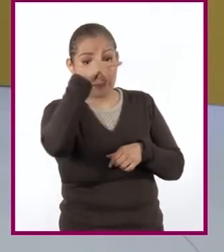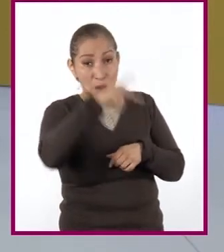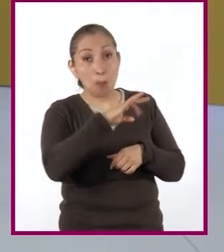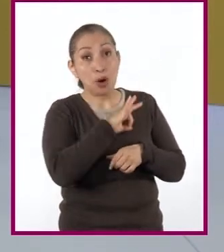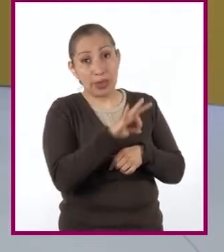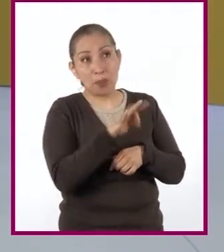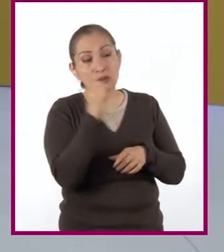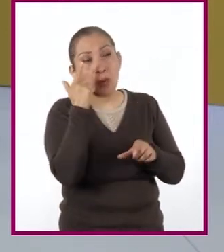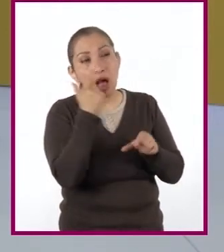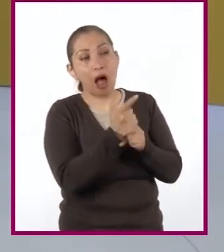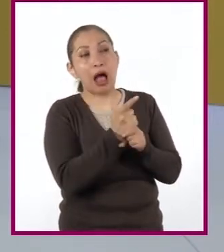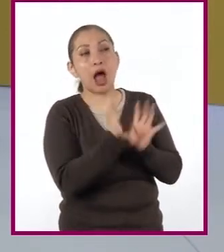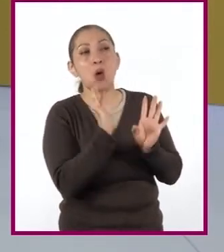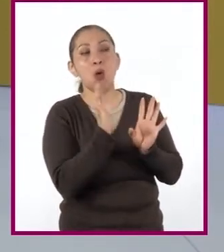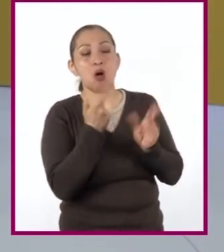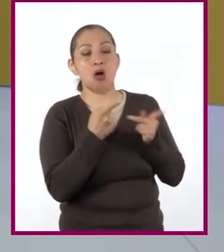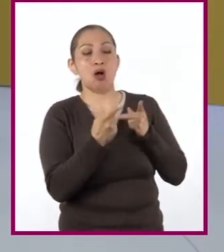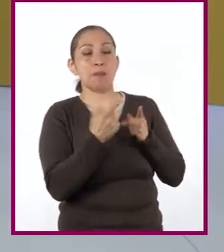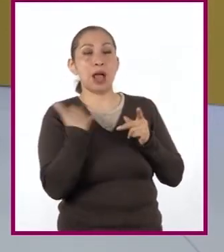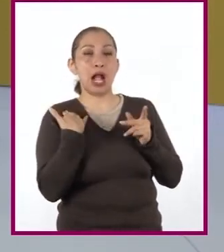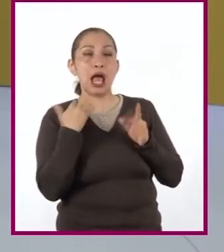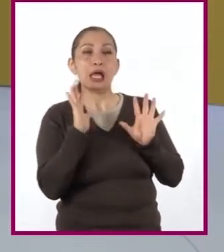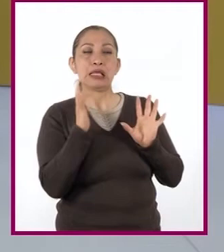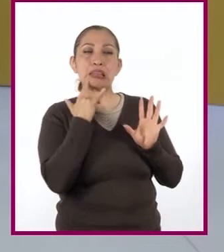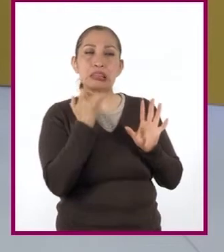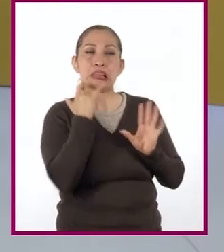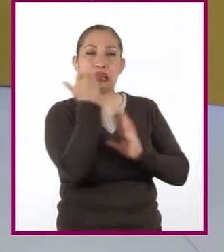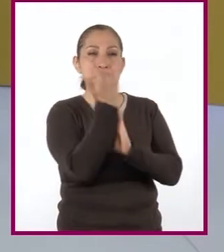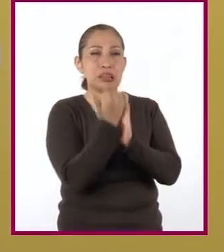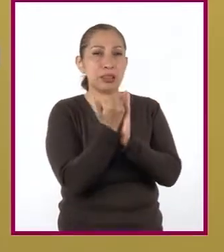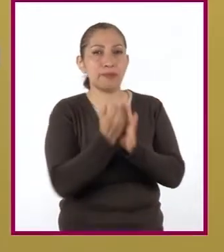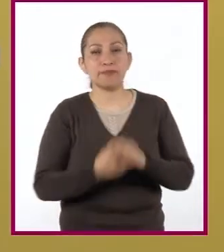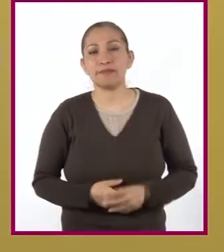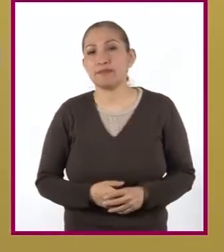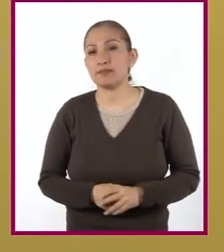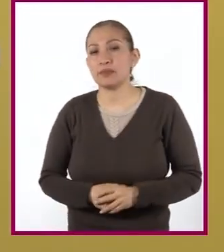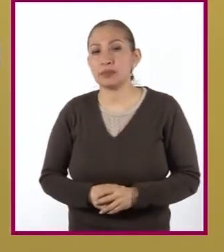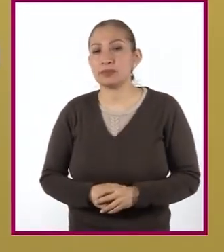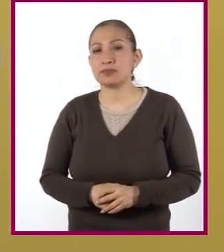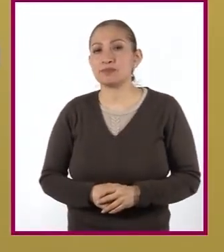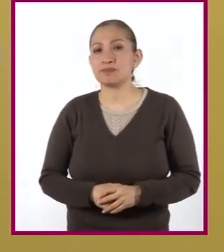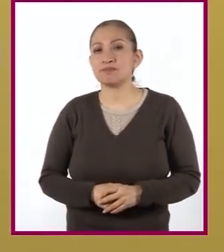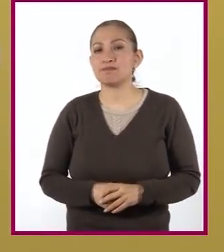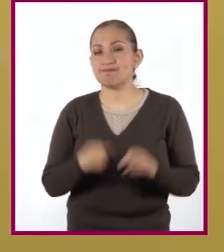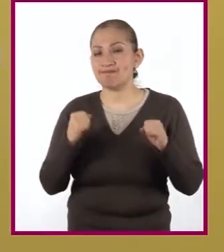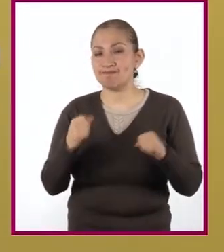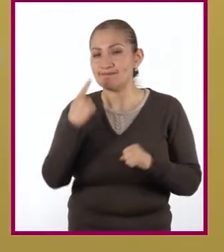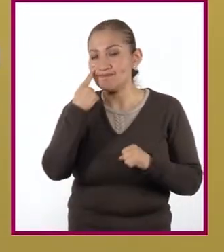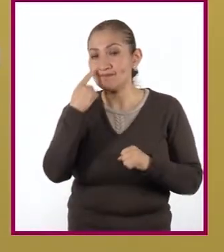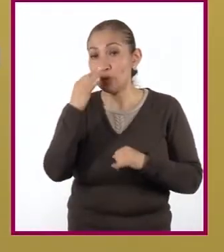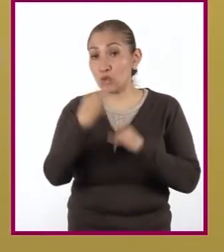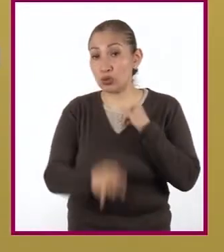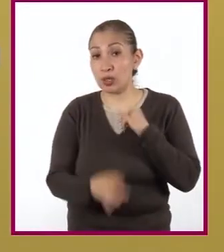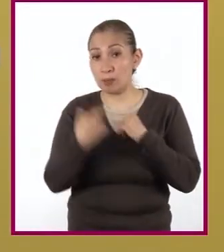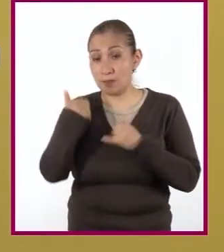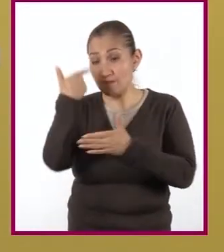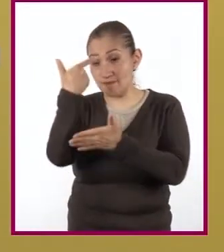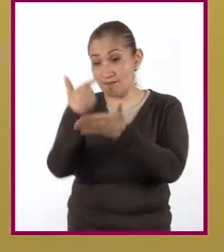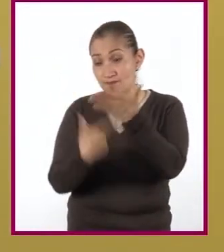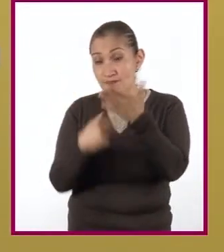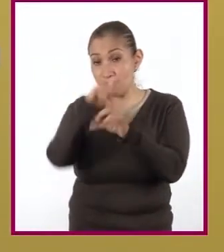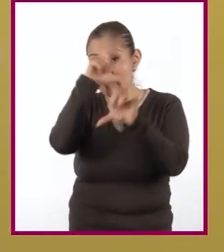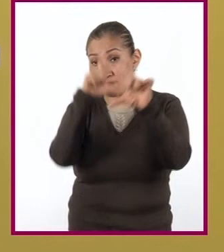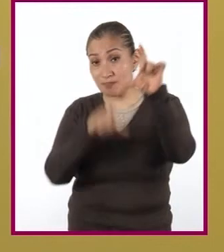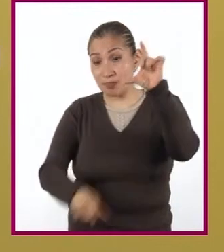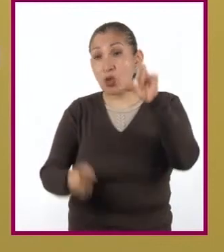podemos hacer, un plan para actuar e intentar reducirlas. Según el último Inventario Nacional